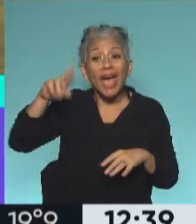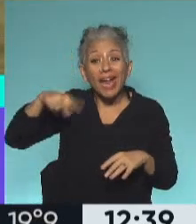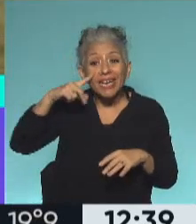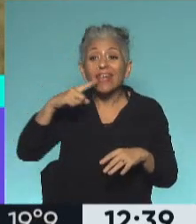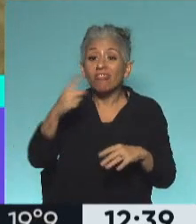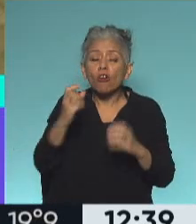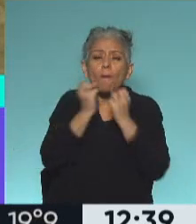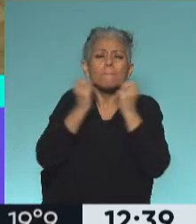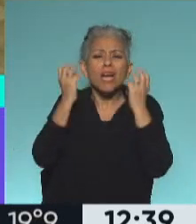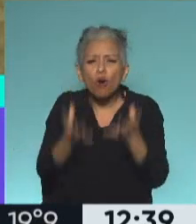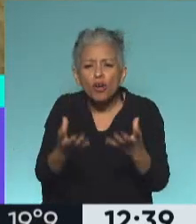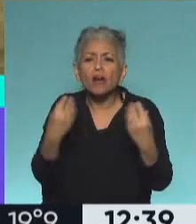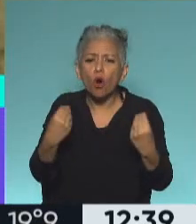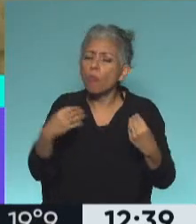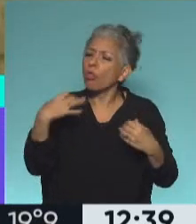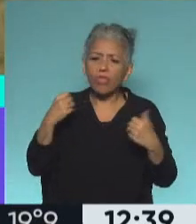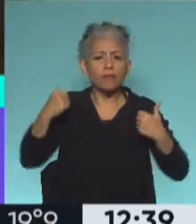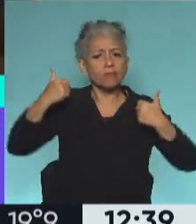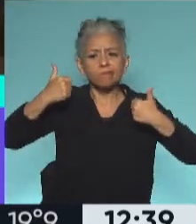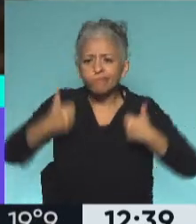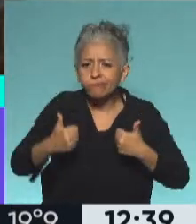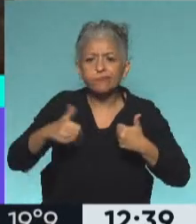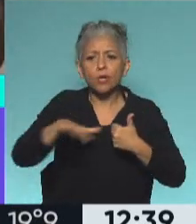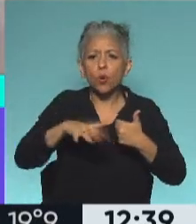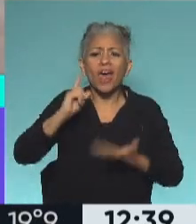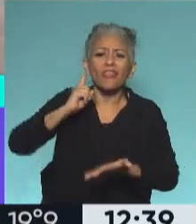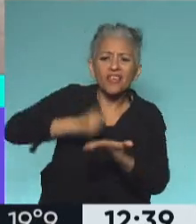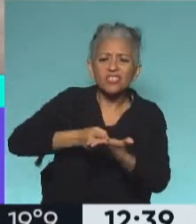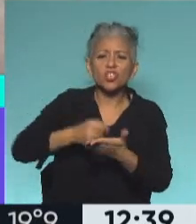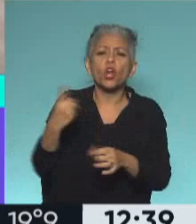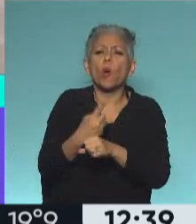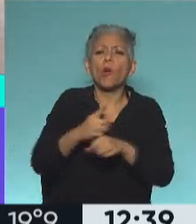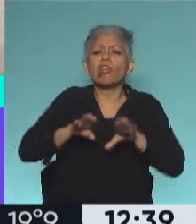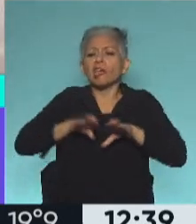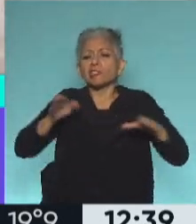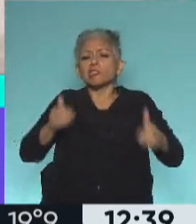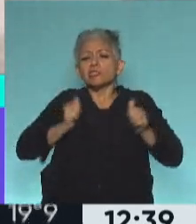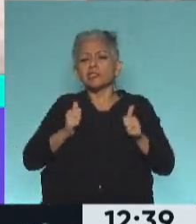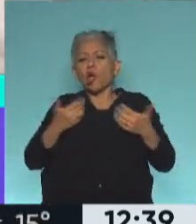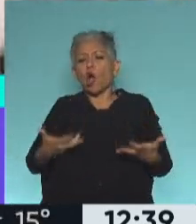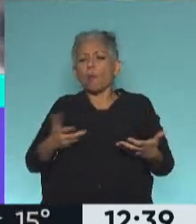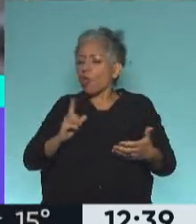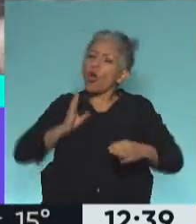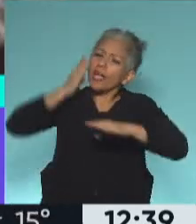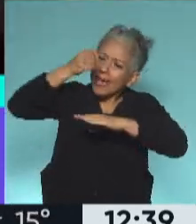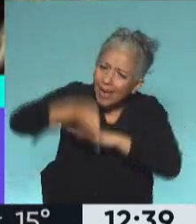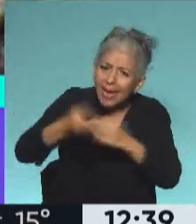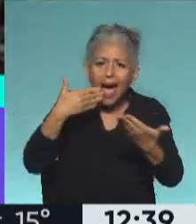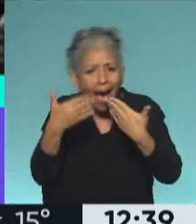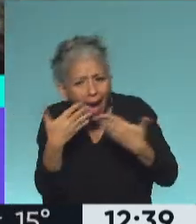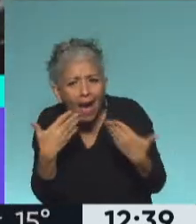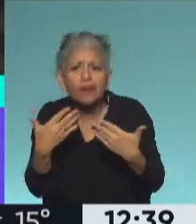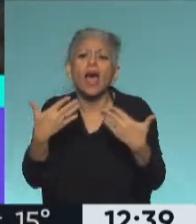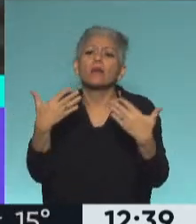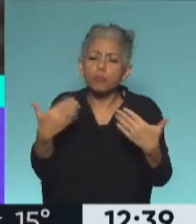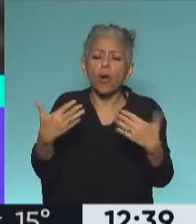cada operativo es estando en el lugar. No se pueden tomar decisiones desde un escritorio. Corrimos el piquete y dejamos libre el